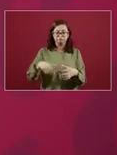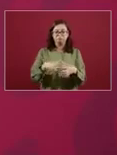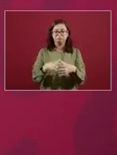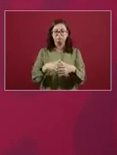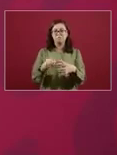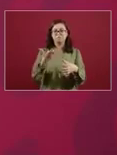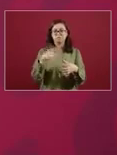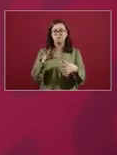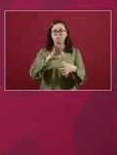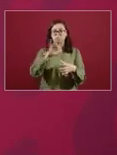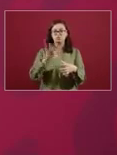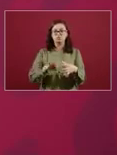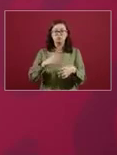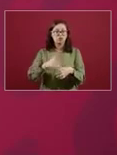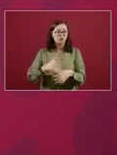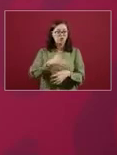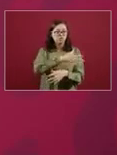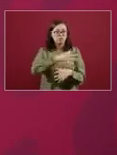había.